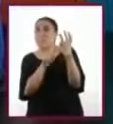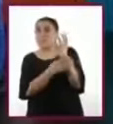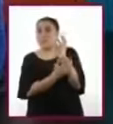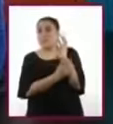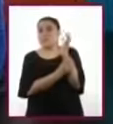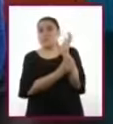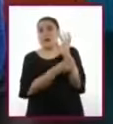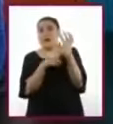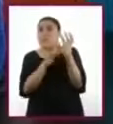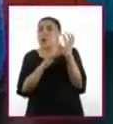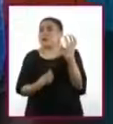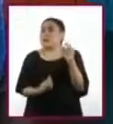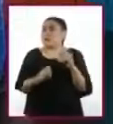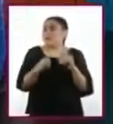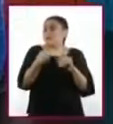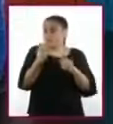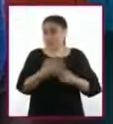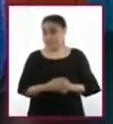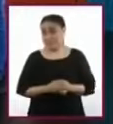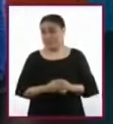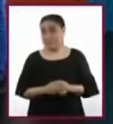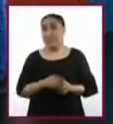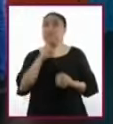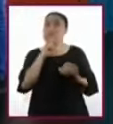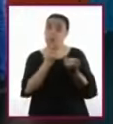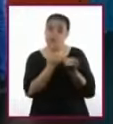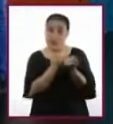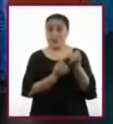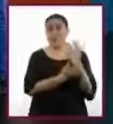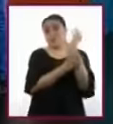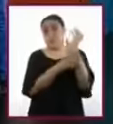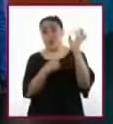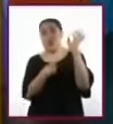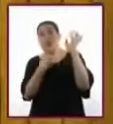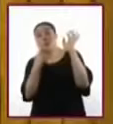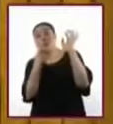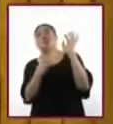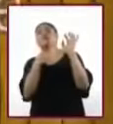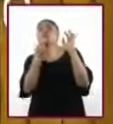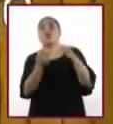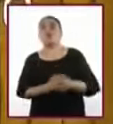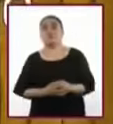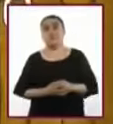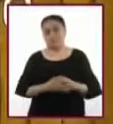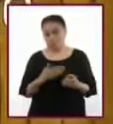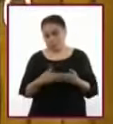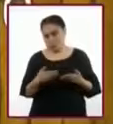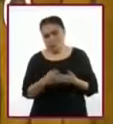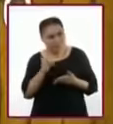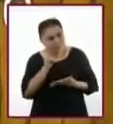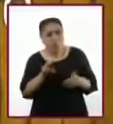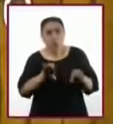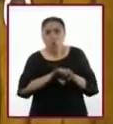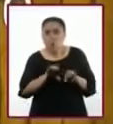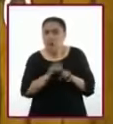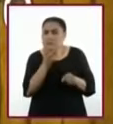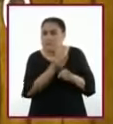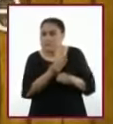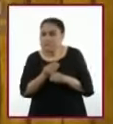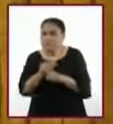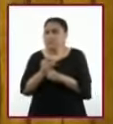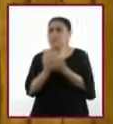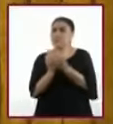de darle vida al títere, además de la voz que le da el titiritero. Veamos el proceso de elaboración del títere paso